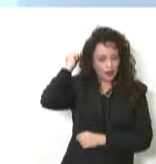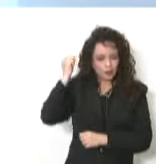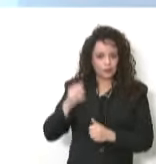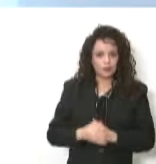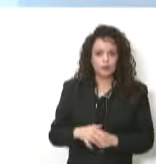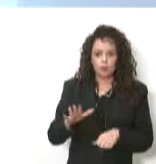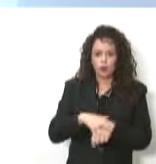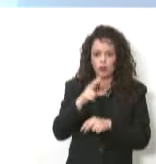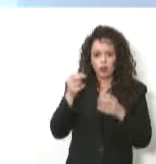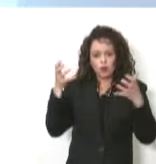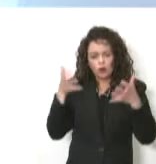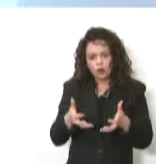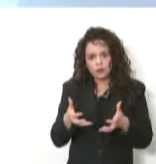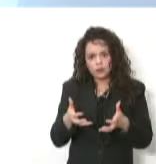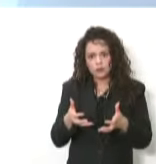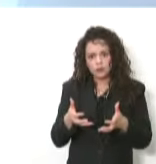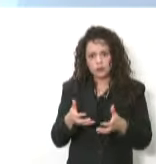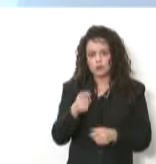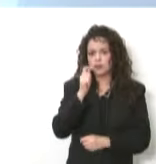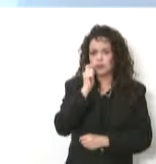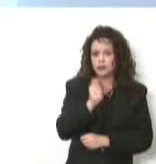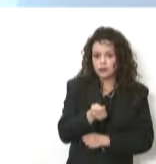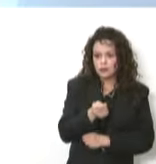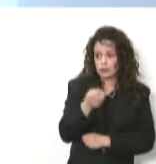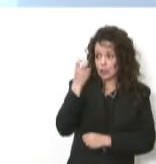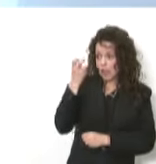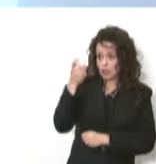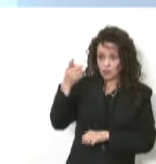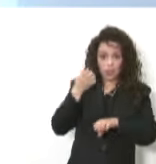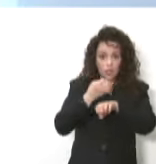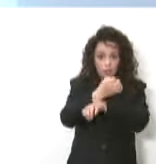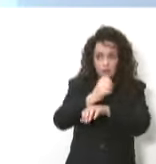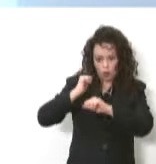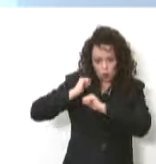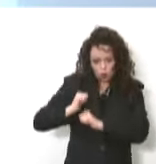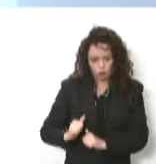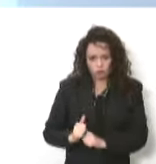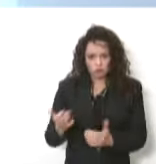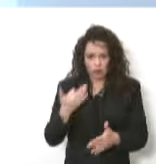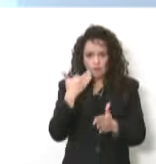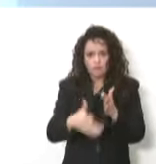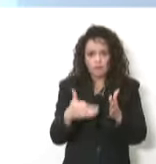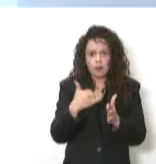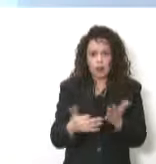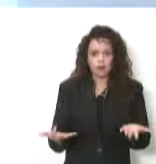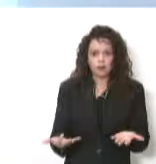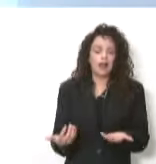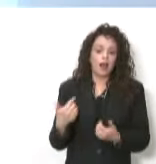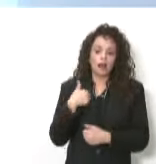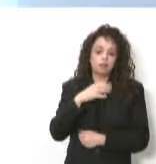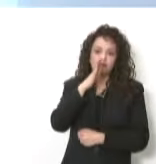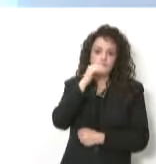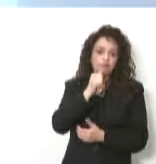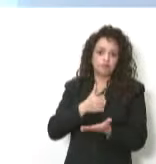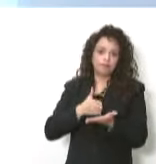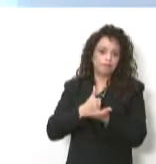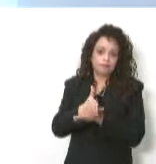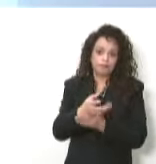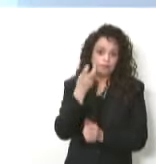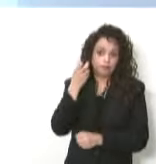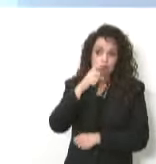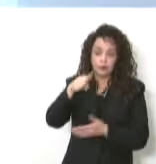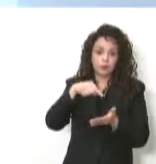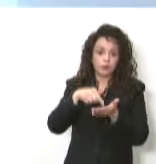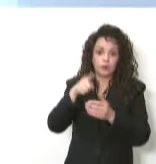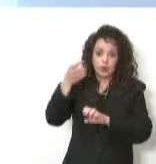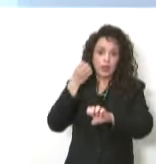algo respecto de la autoridad de aquel estado. Y le dije, pues porque no tenemos competencia sobre aquel estado. Para eso